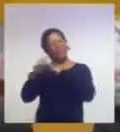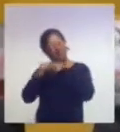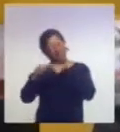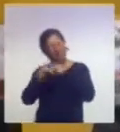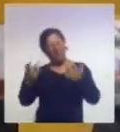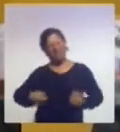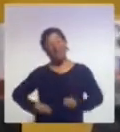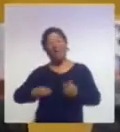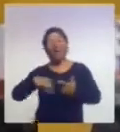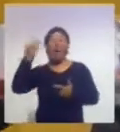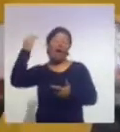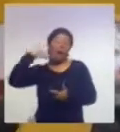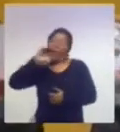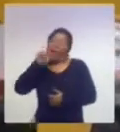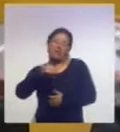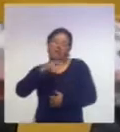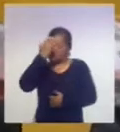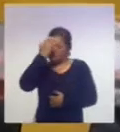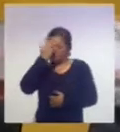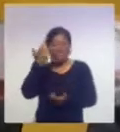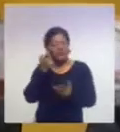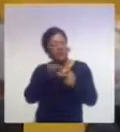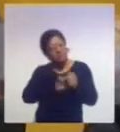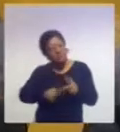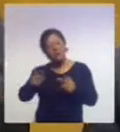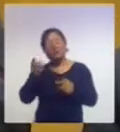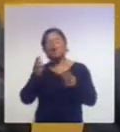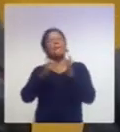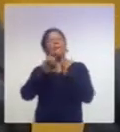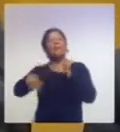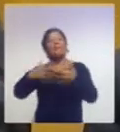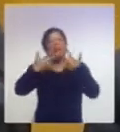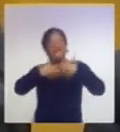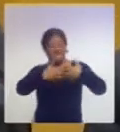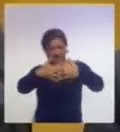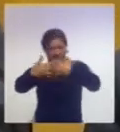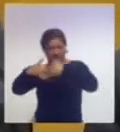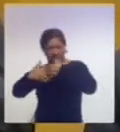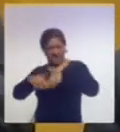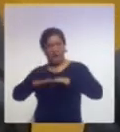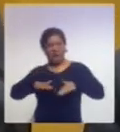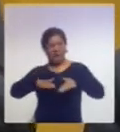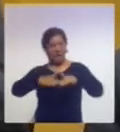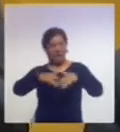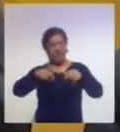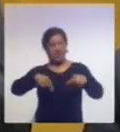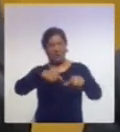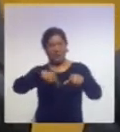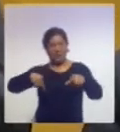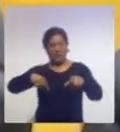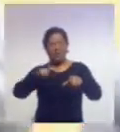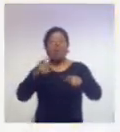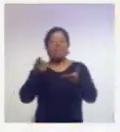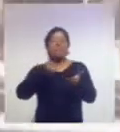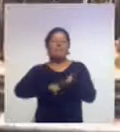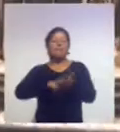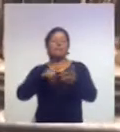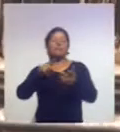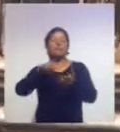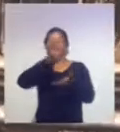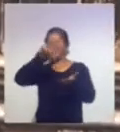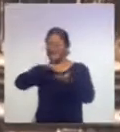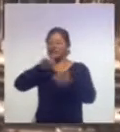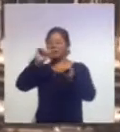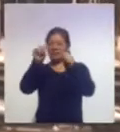o que surtían, por ejemplo, a la fábrica de hilados de San Luis Apizaquito, donde hoy está el Centro de las Artes.